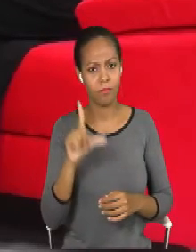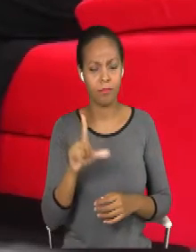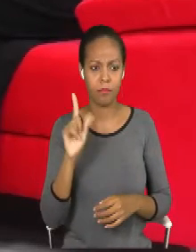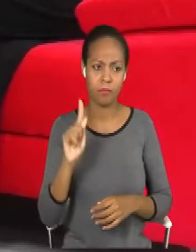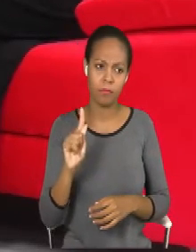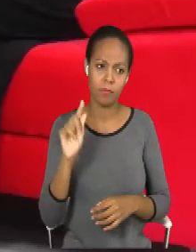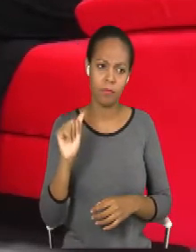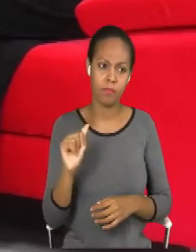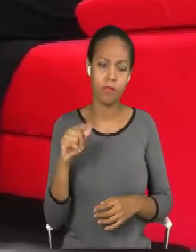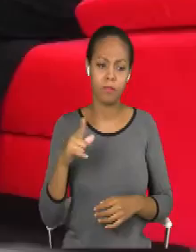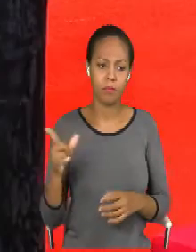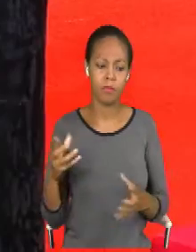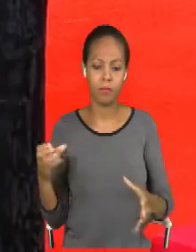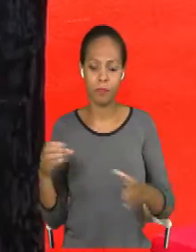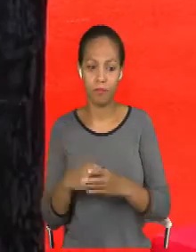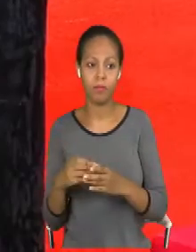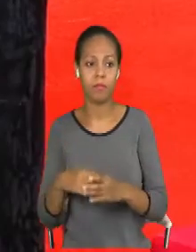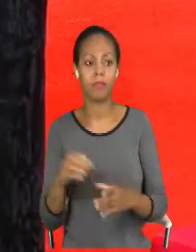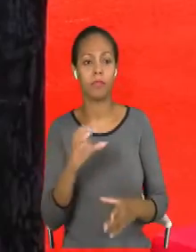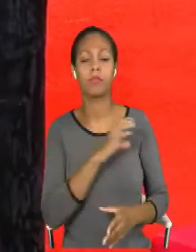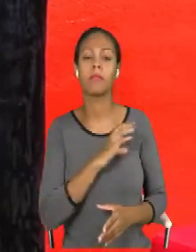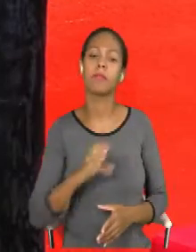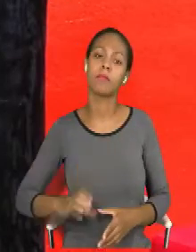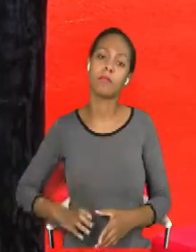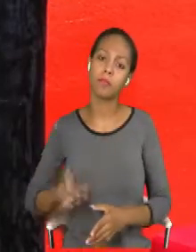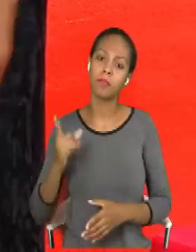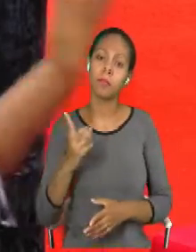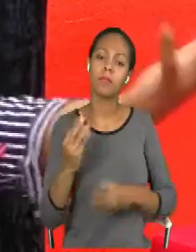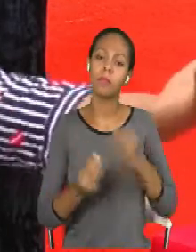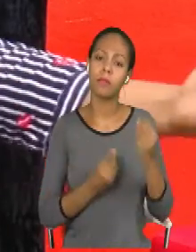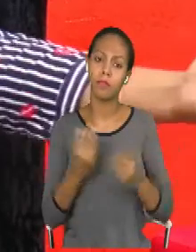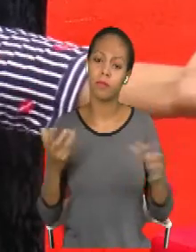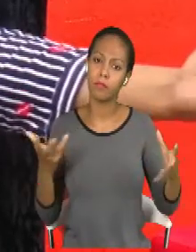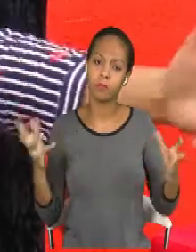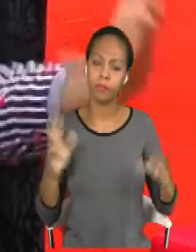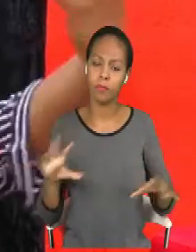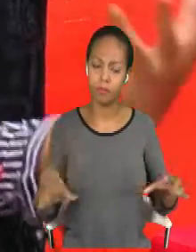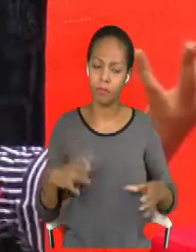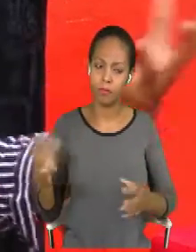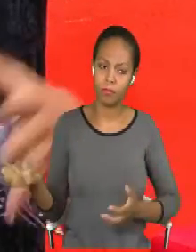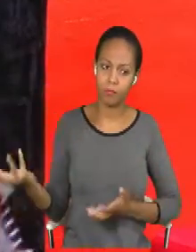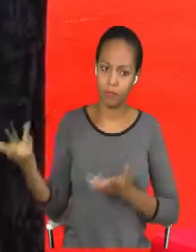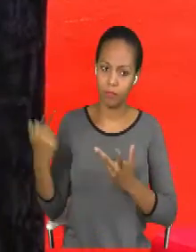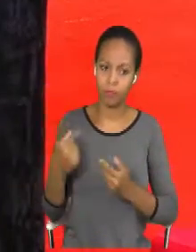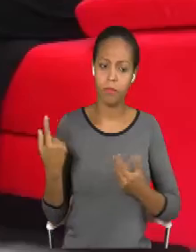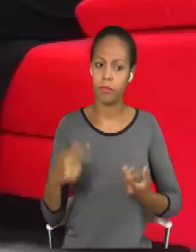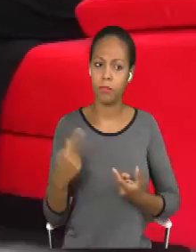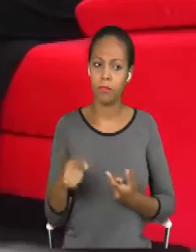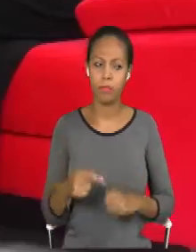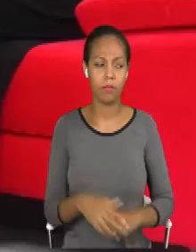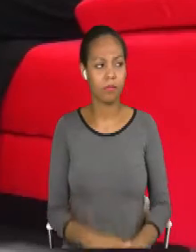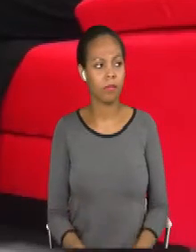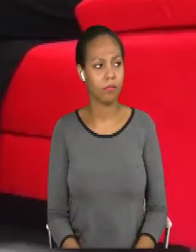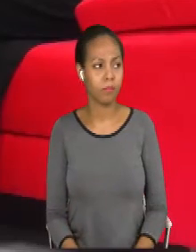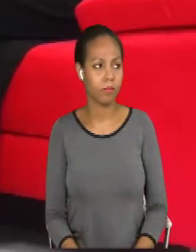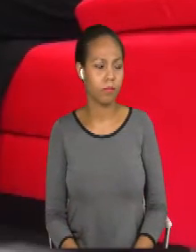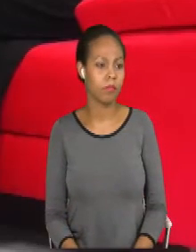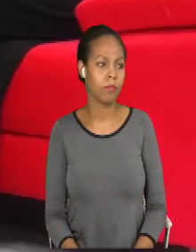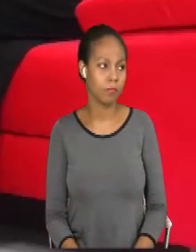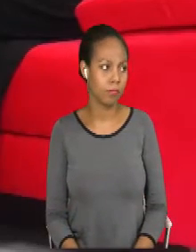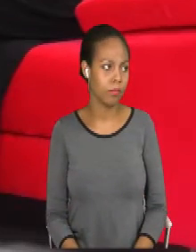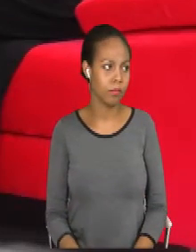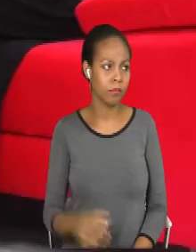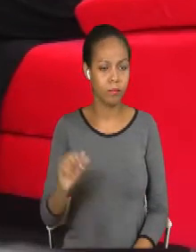un grupo cristiano, ha venido haciendo en Barranca Bermeja, pero que sea él que nos cuente en qué consiste toda esta labor. Bueno, Alfa